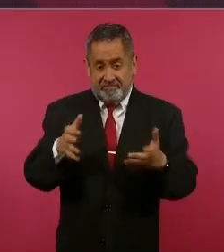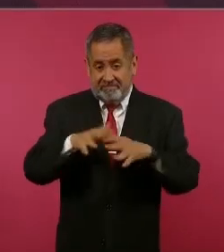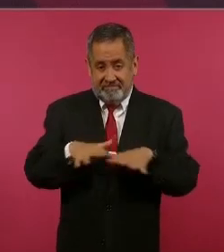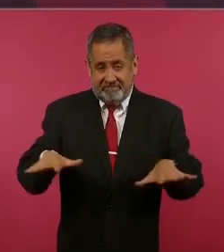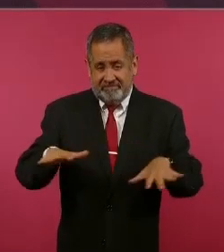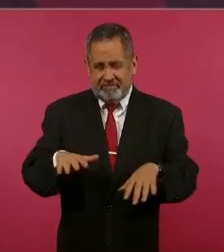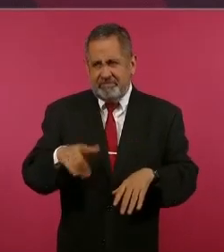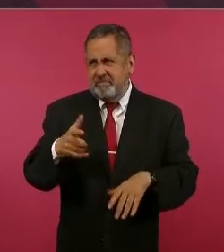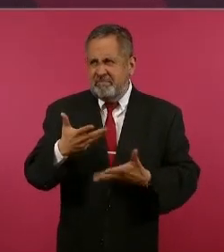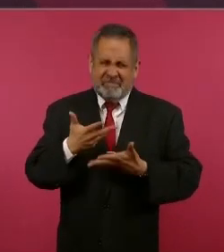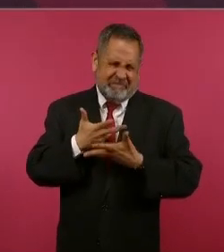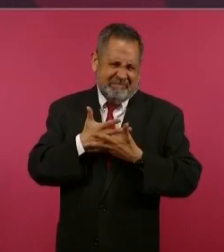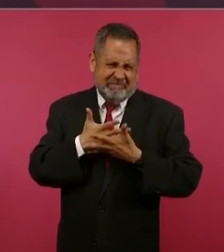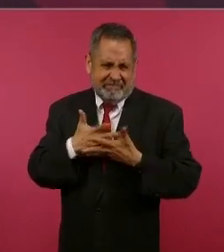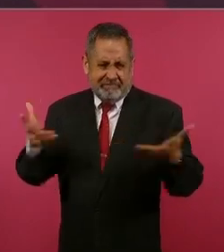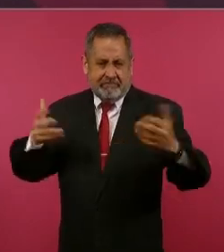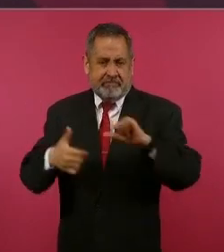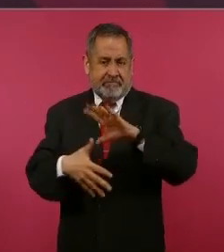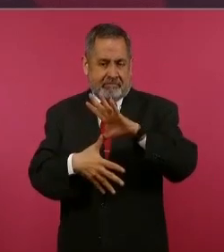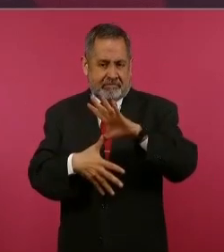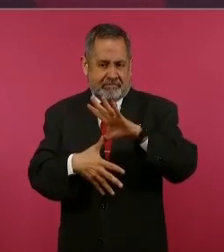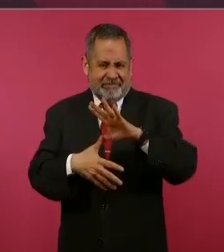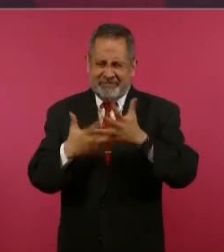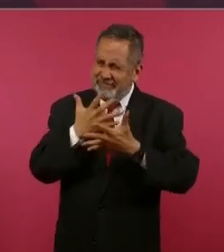va a ser la más grande de América,